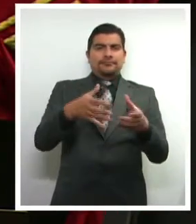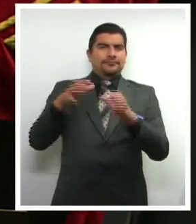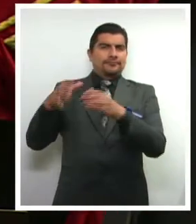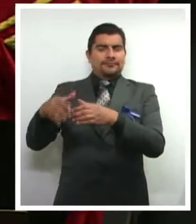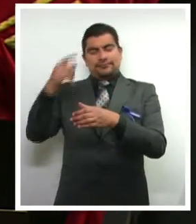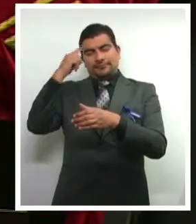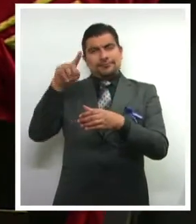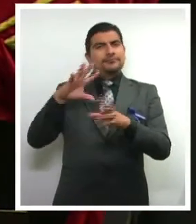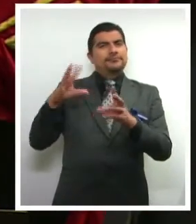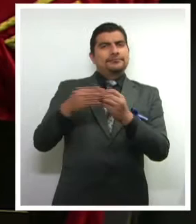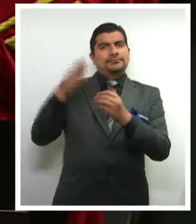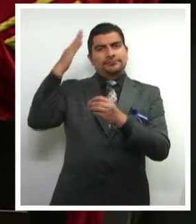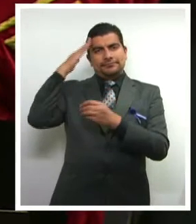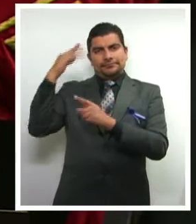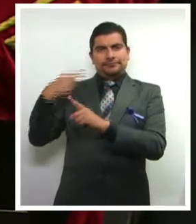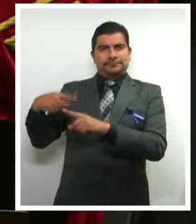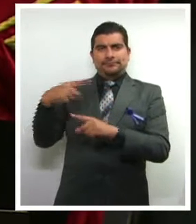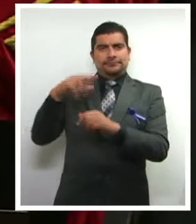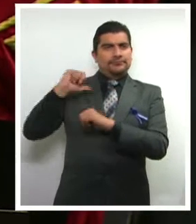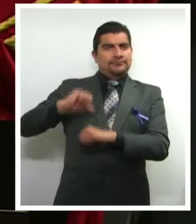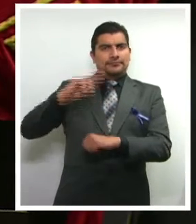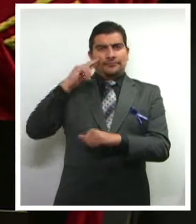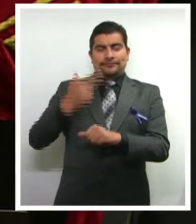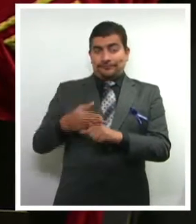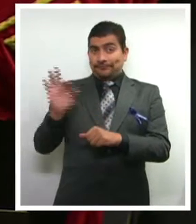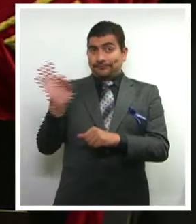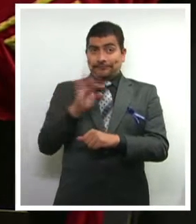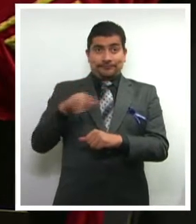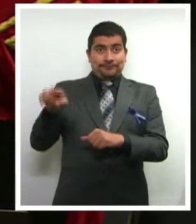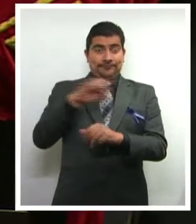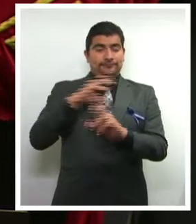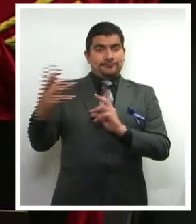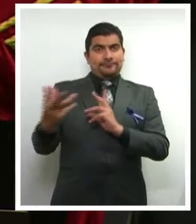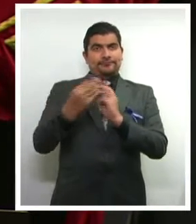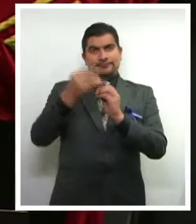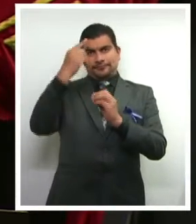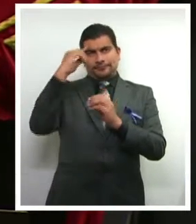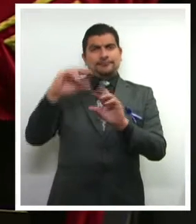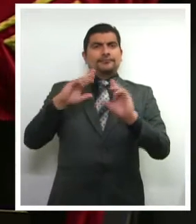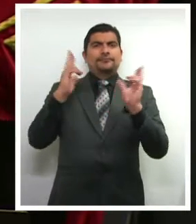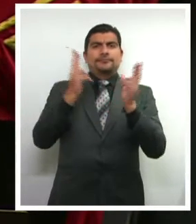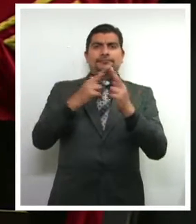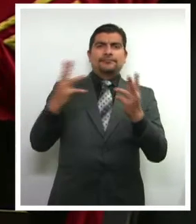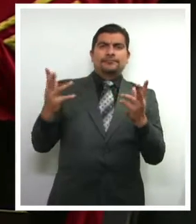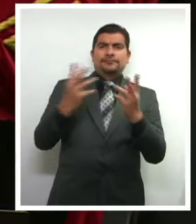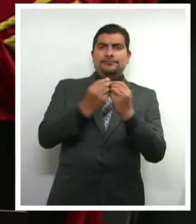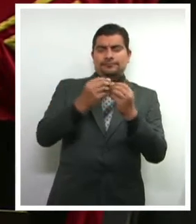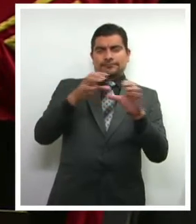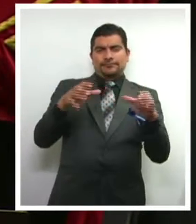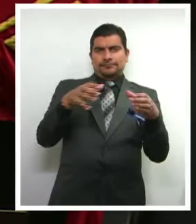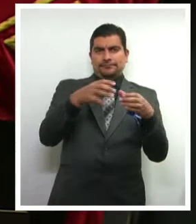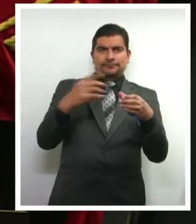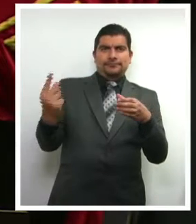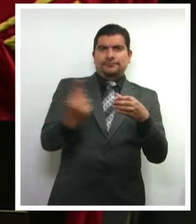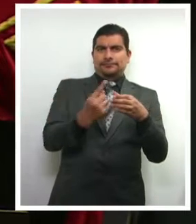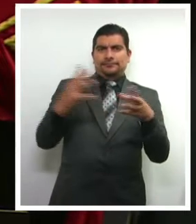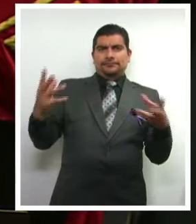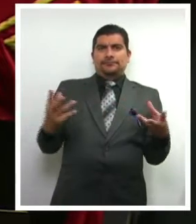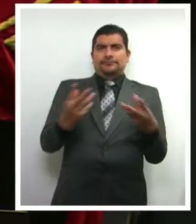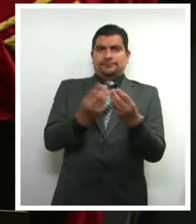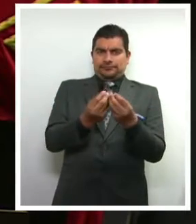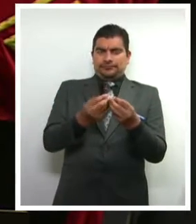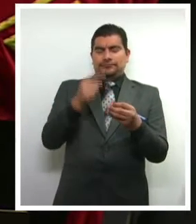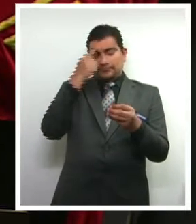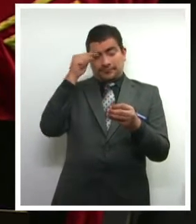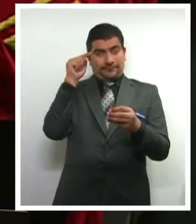los presidentes de las mismas, a efecto de que participe en la reunión de la instalación de las comisiones de